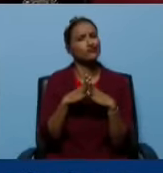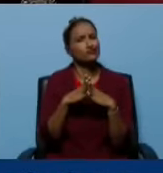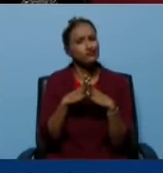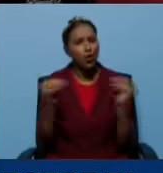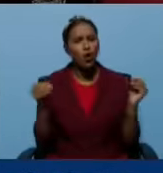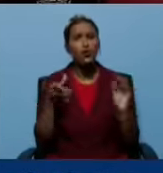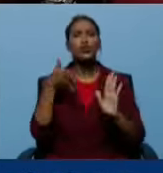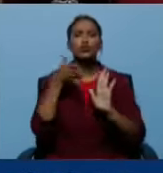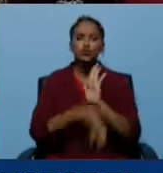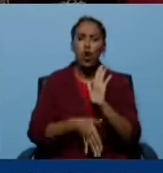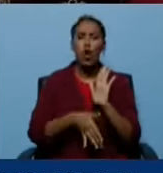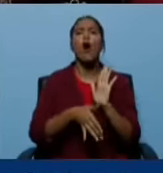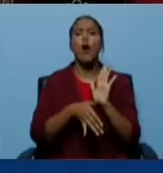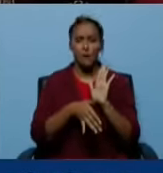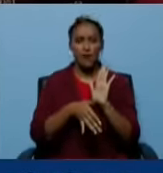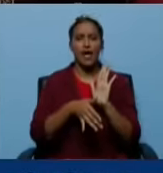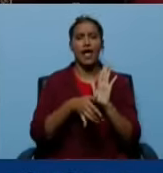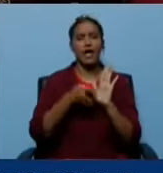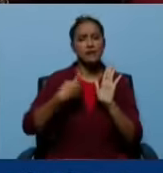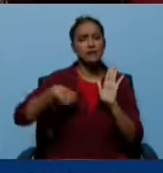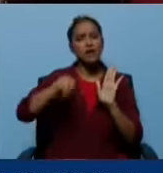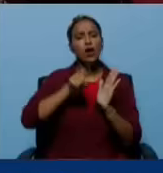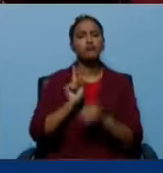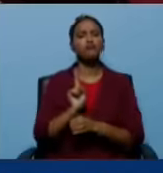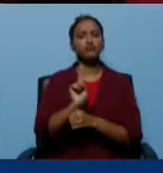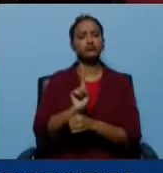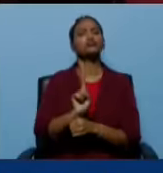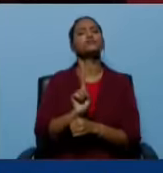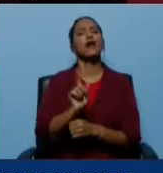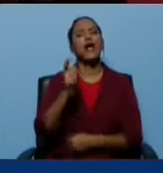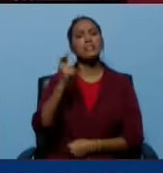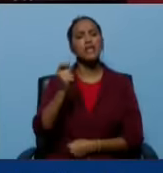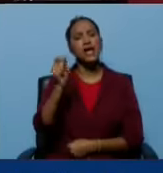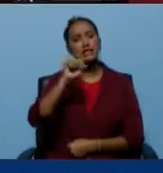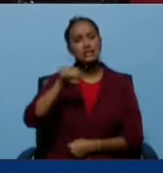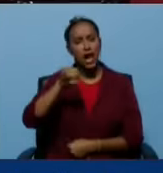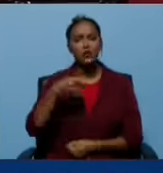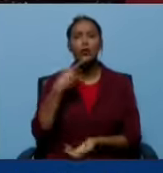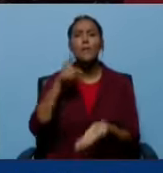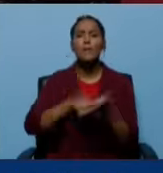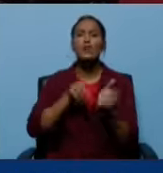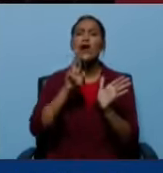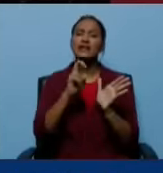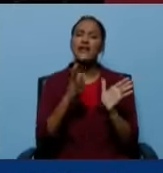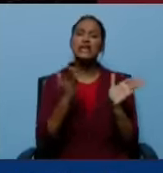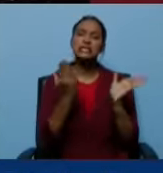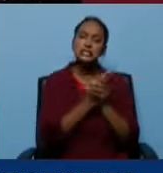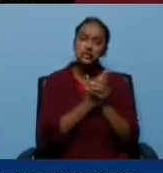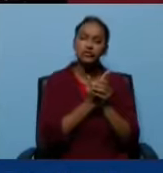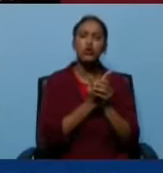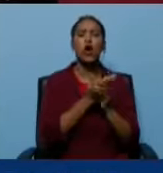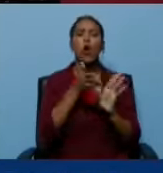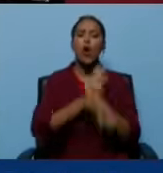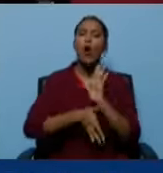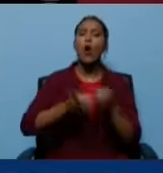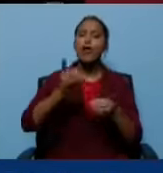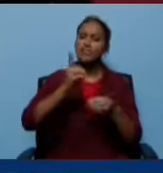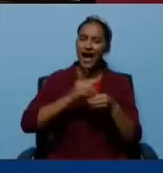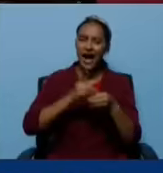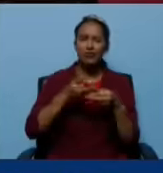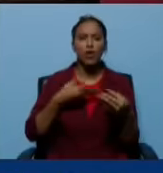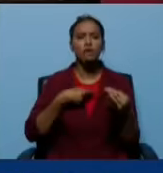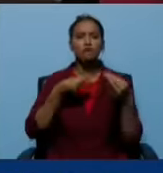requerimiento formulado por esta sala electoral del Tribunal Supremo de Justicia al consignar oportuna